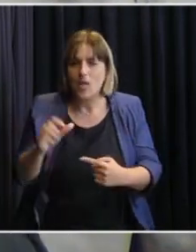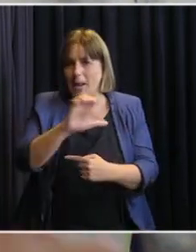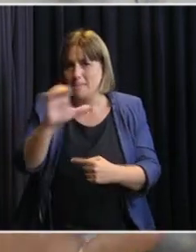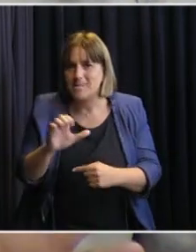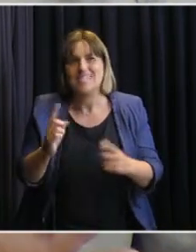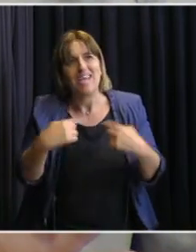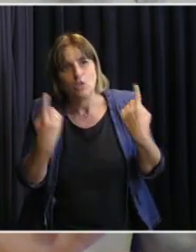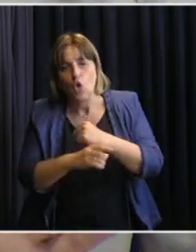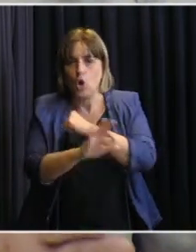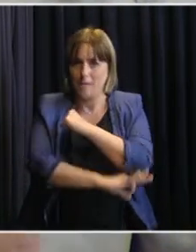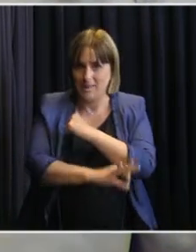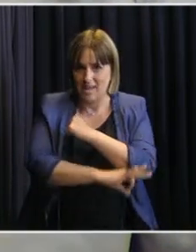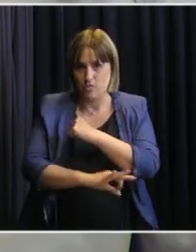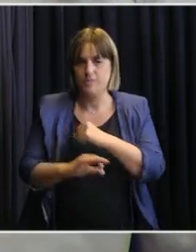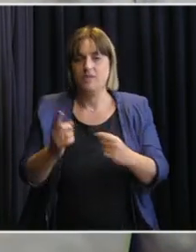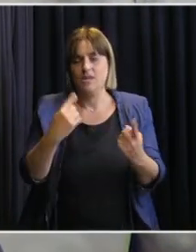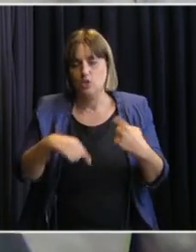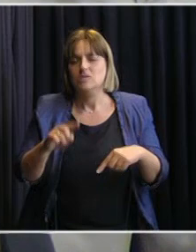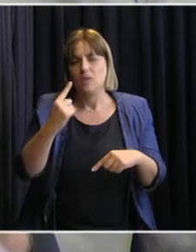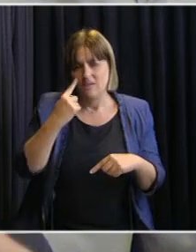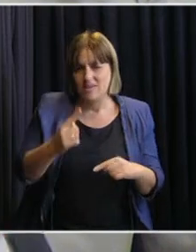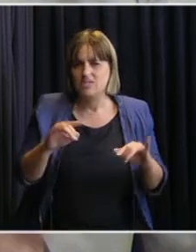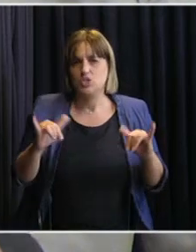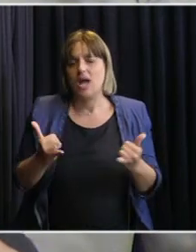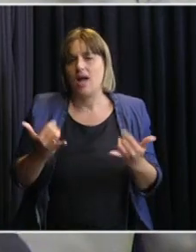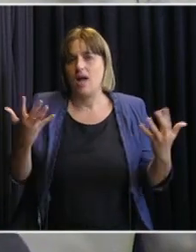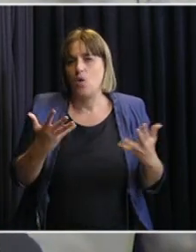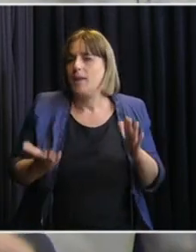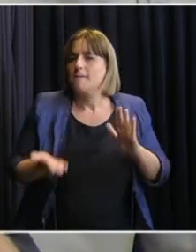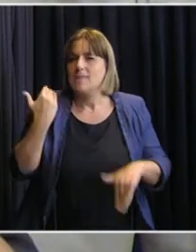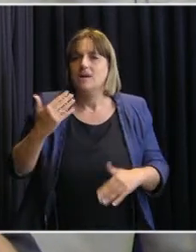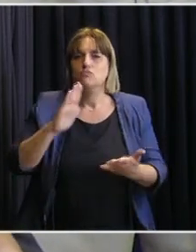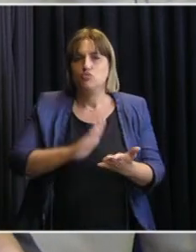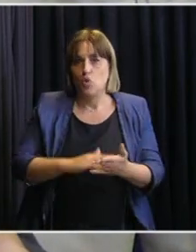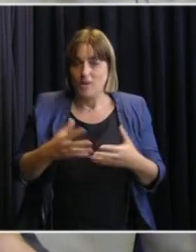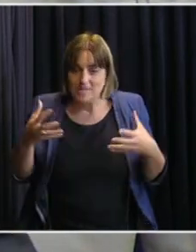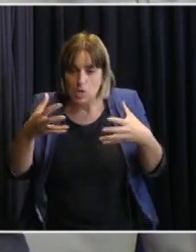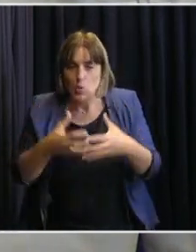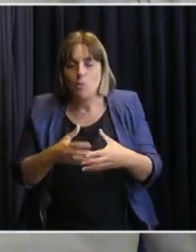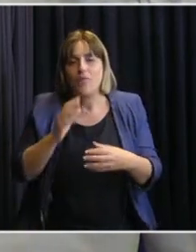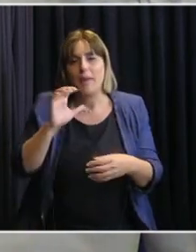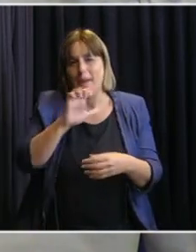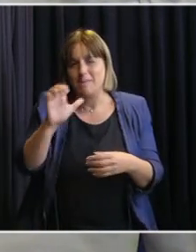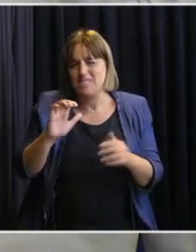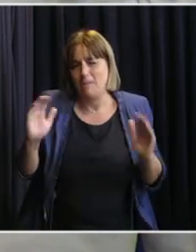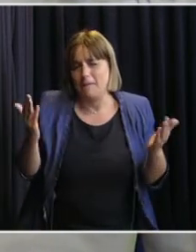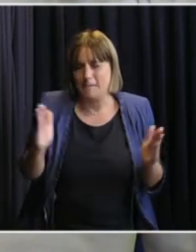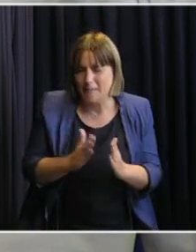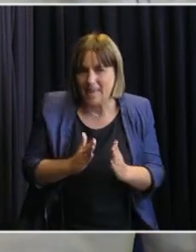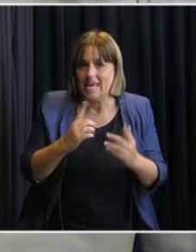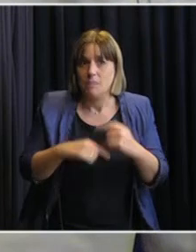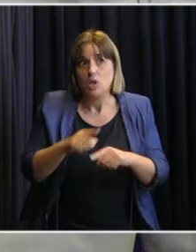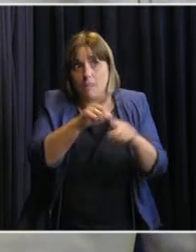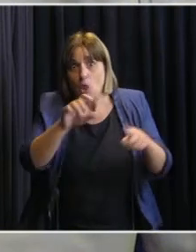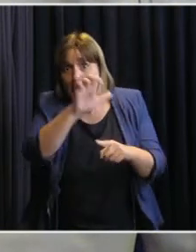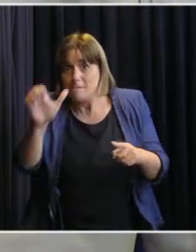empresa y a todas las empresas. Ahora han visto que se concentran más en las MIPYMES, pero también hay para las empresas que están